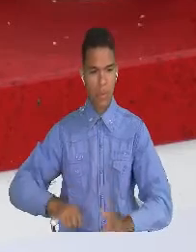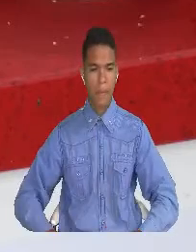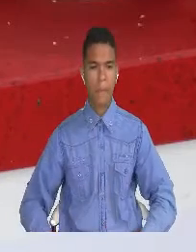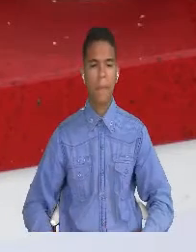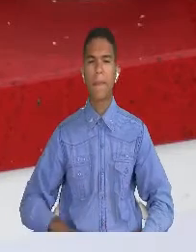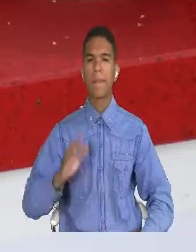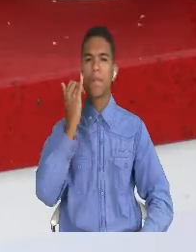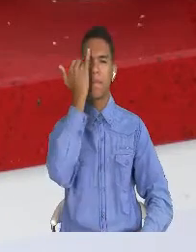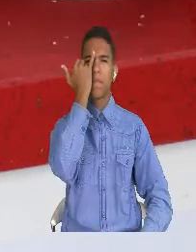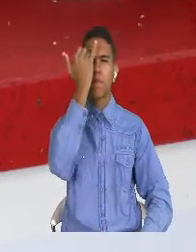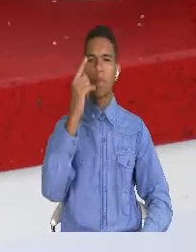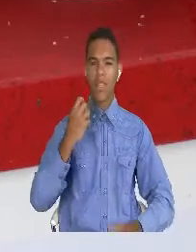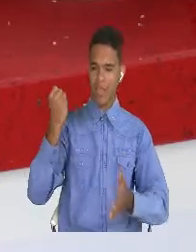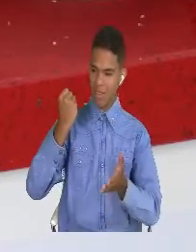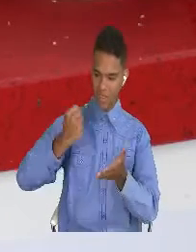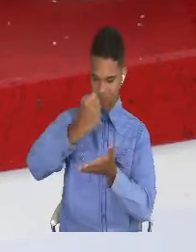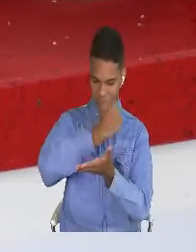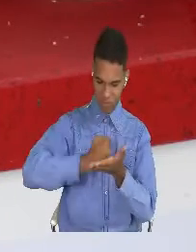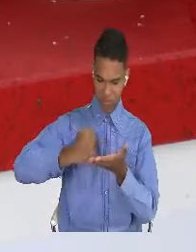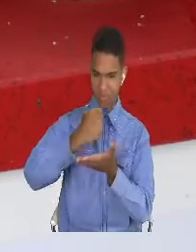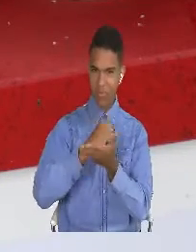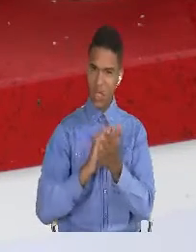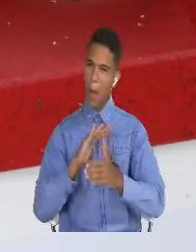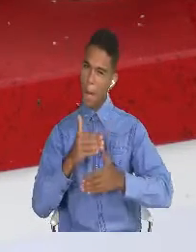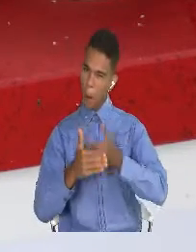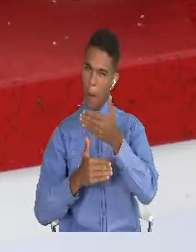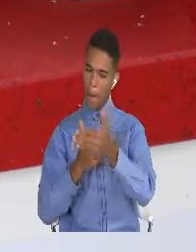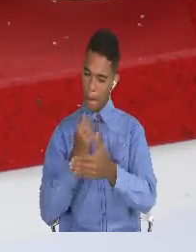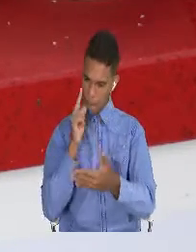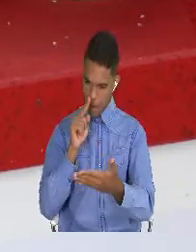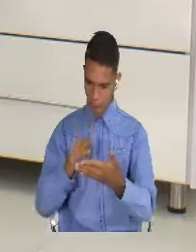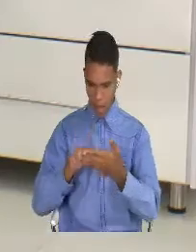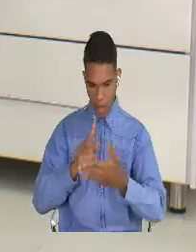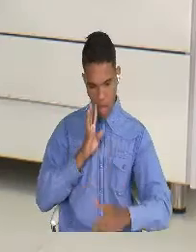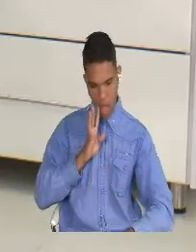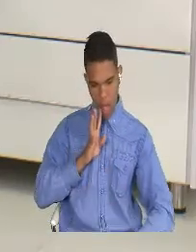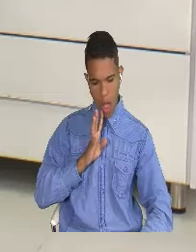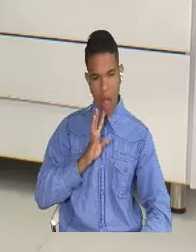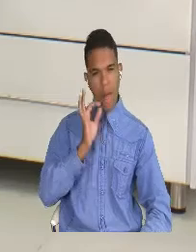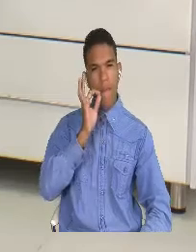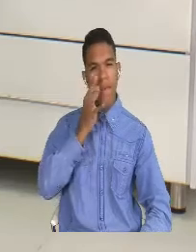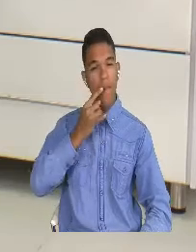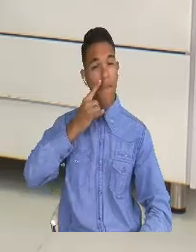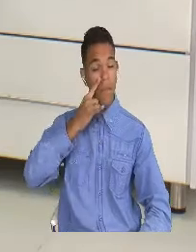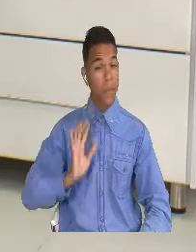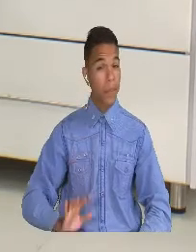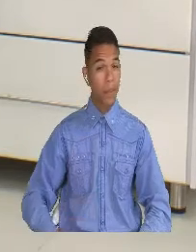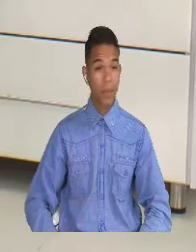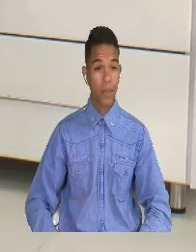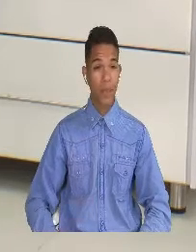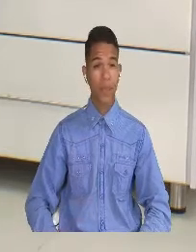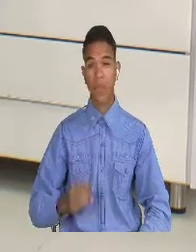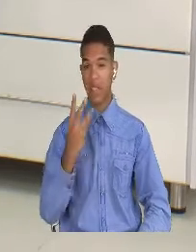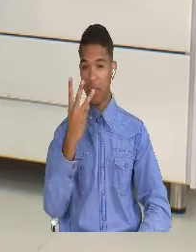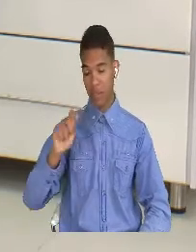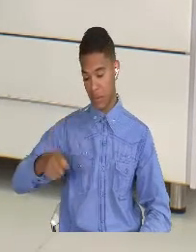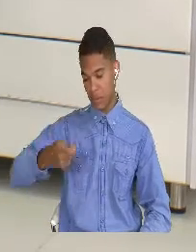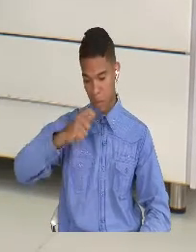nuestra salsa coja cuerpo con nuestra bechamel. Listo, ya aquí 3 cucharaditas está más que